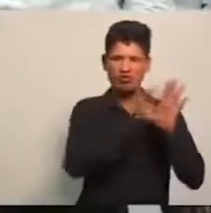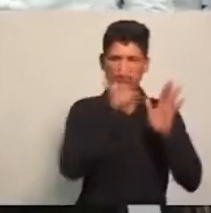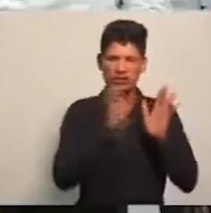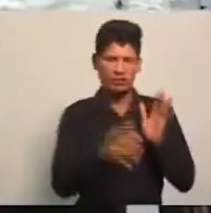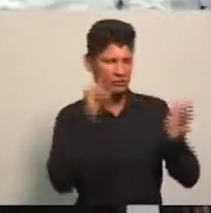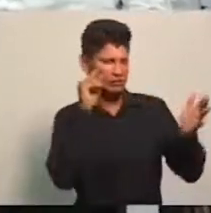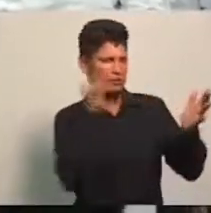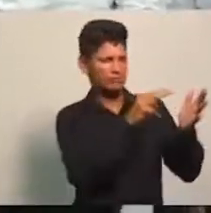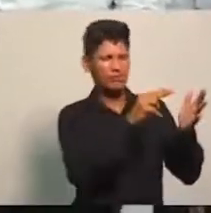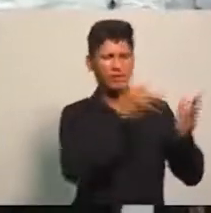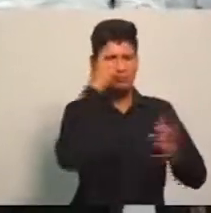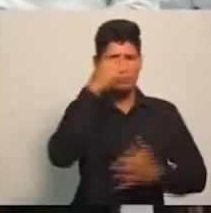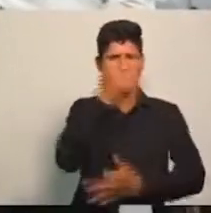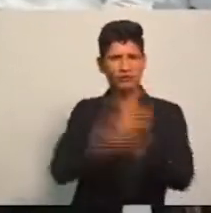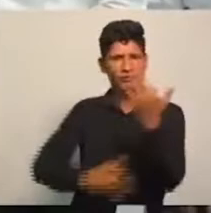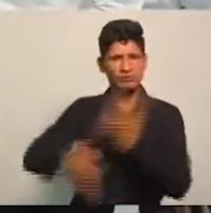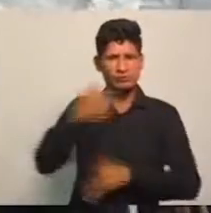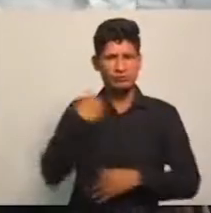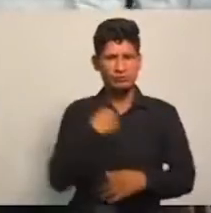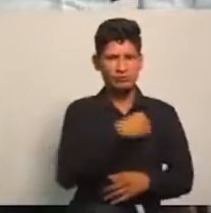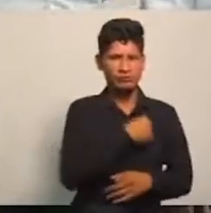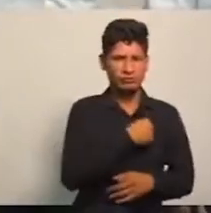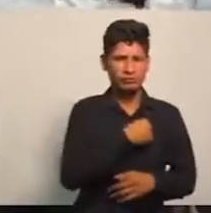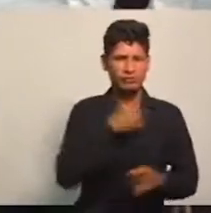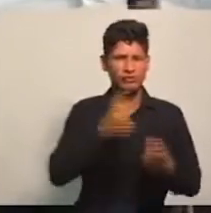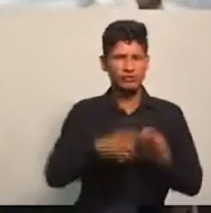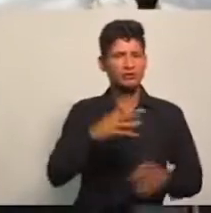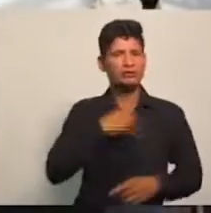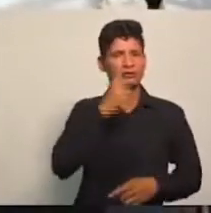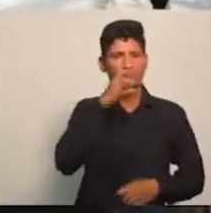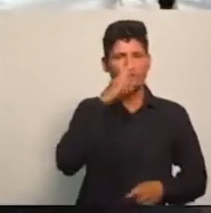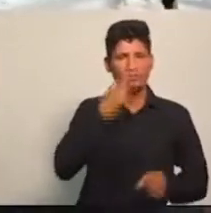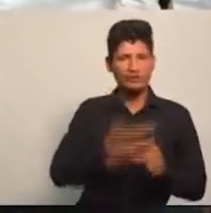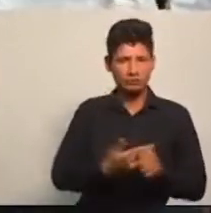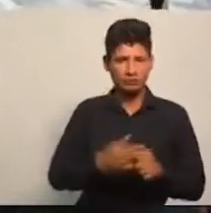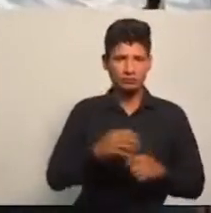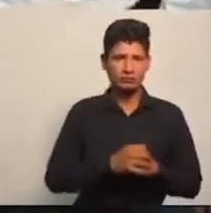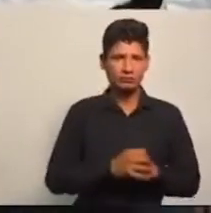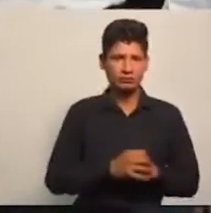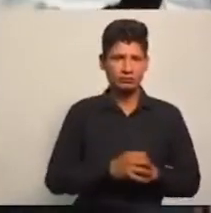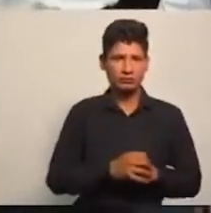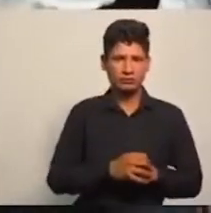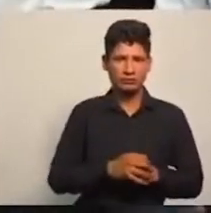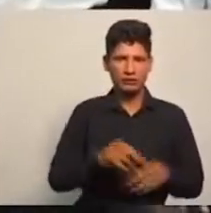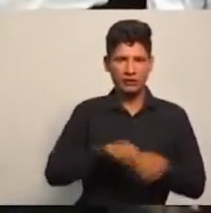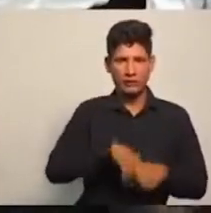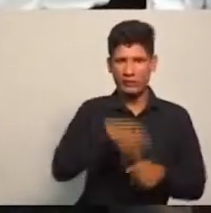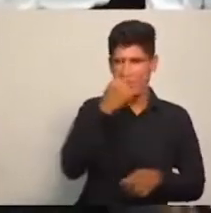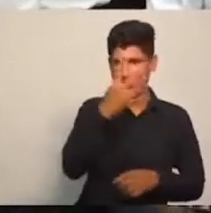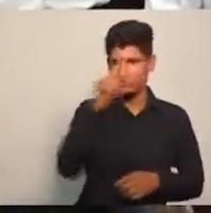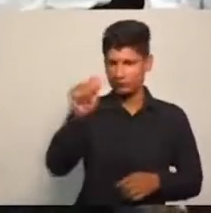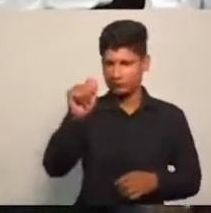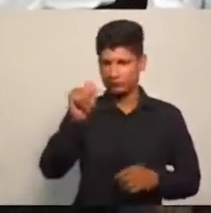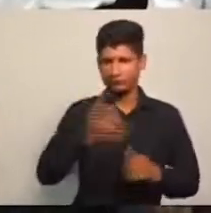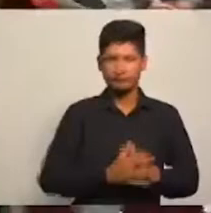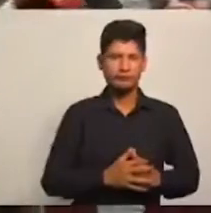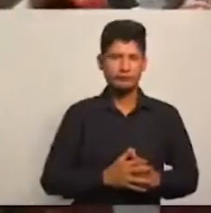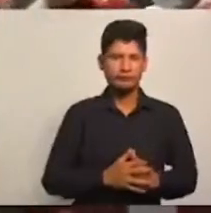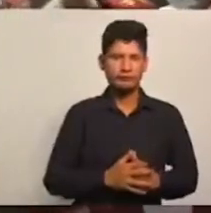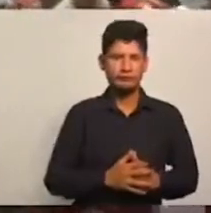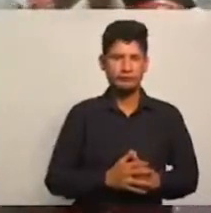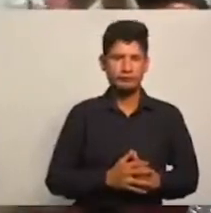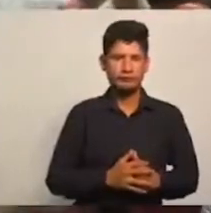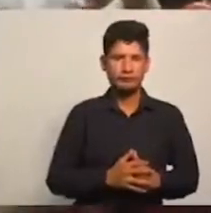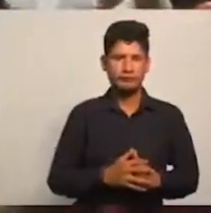todos nosotros los que tenemos una responsabilidad en la Cuarta Transformación. Pero como